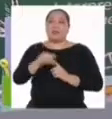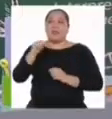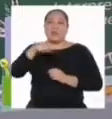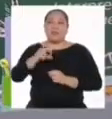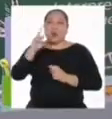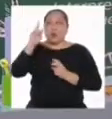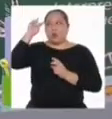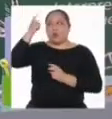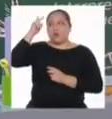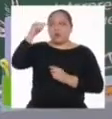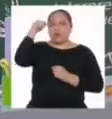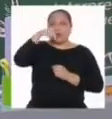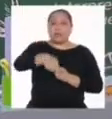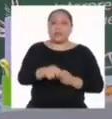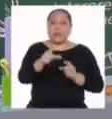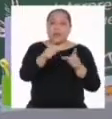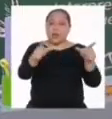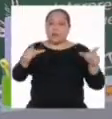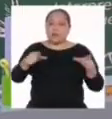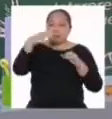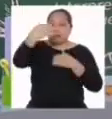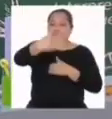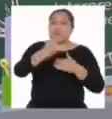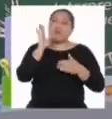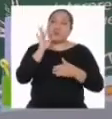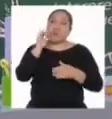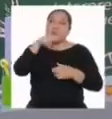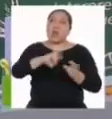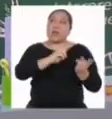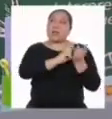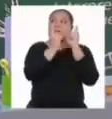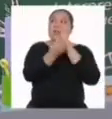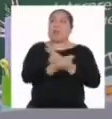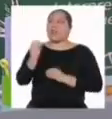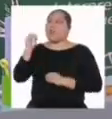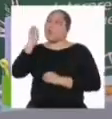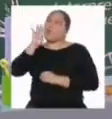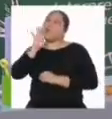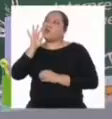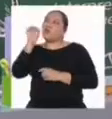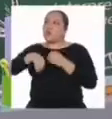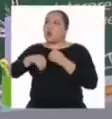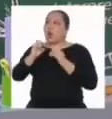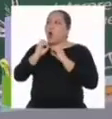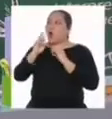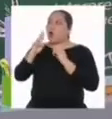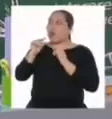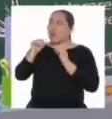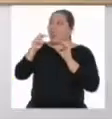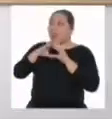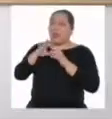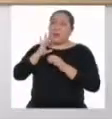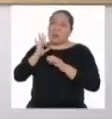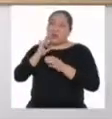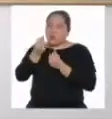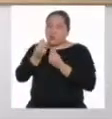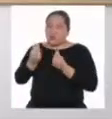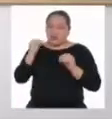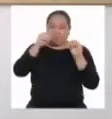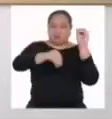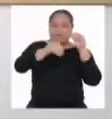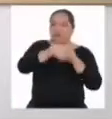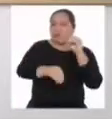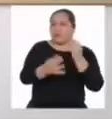contenedor hecho exclusivamente para reciclaje comenzaron a botar su basura orgánica sin clasificar ni nada. ¡Uy,